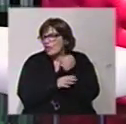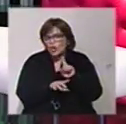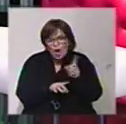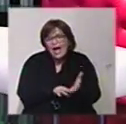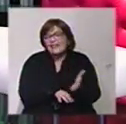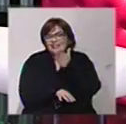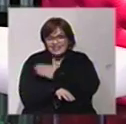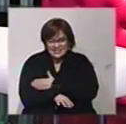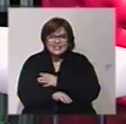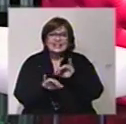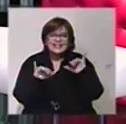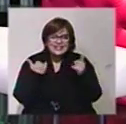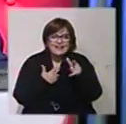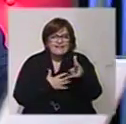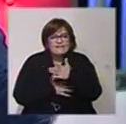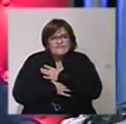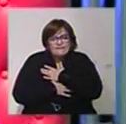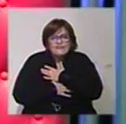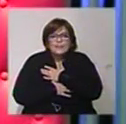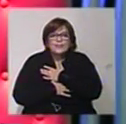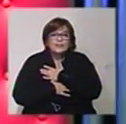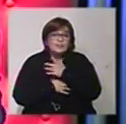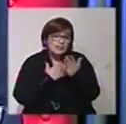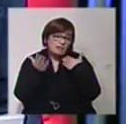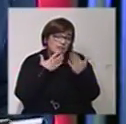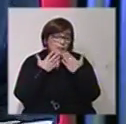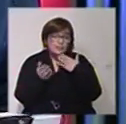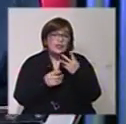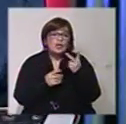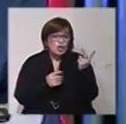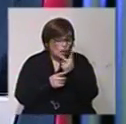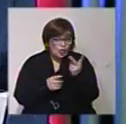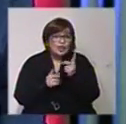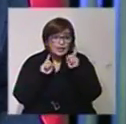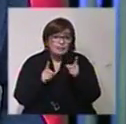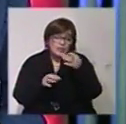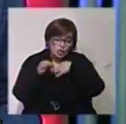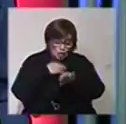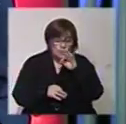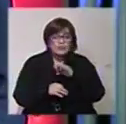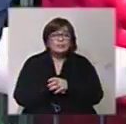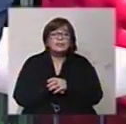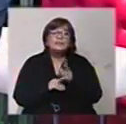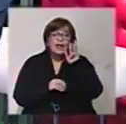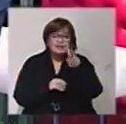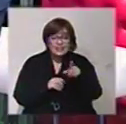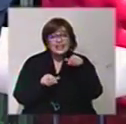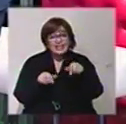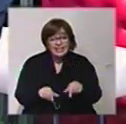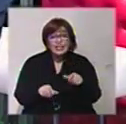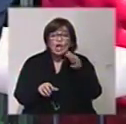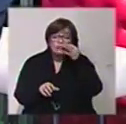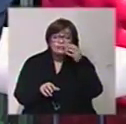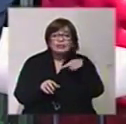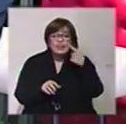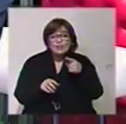era una devota de Burdén y lo tuvo ahí mano a mano y también nos tiró sus impresiones sobre este chef. Así que vamos a ver estos testimonios y después lo